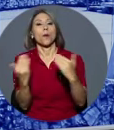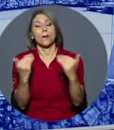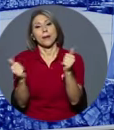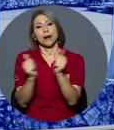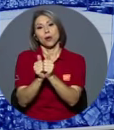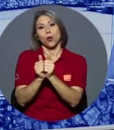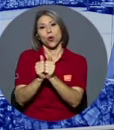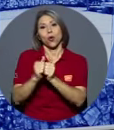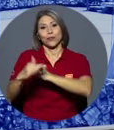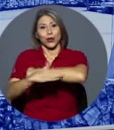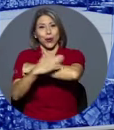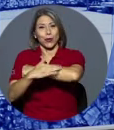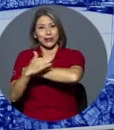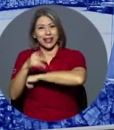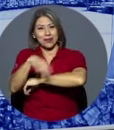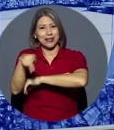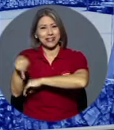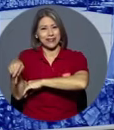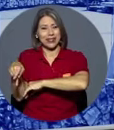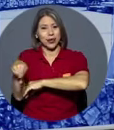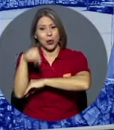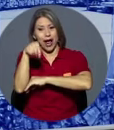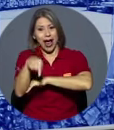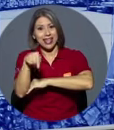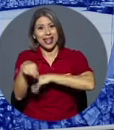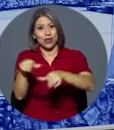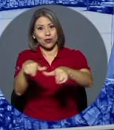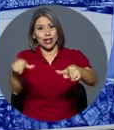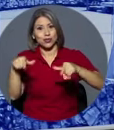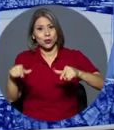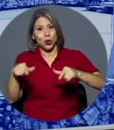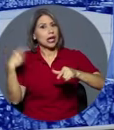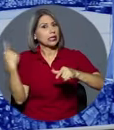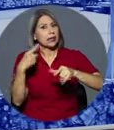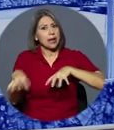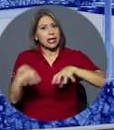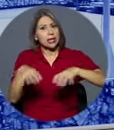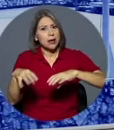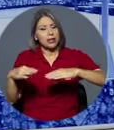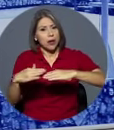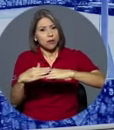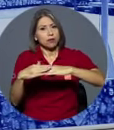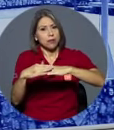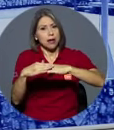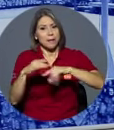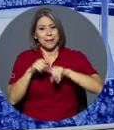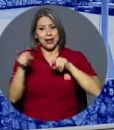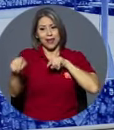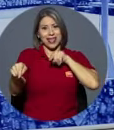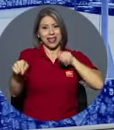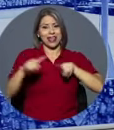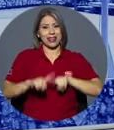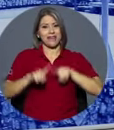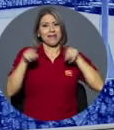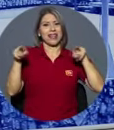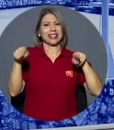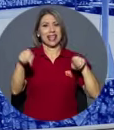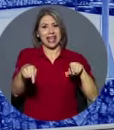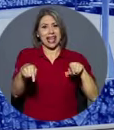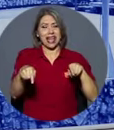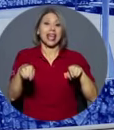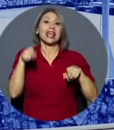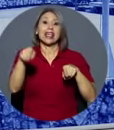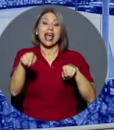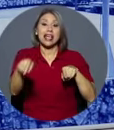por ejemplo, con lo que es la costa del Pacífico, donde hay una zona de subducción activa, es que ahí podemos, el movimiento es tan rápido que ahí